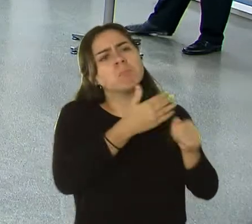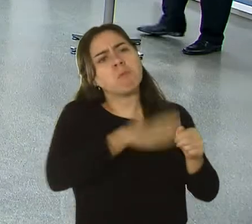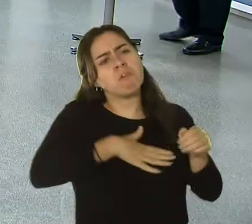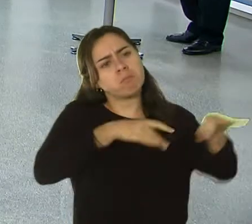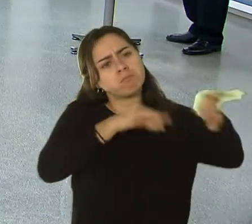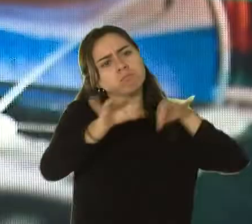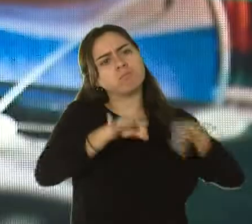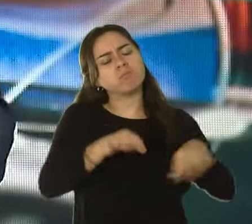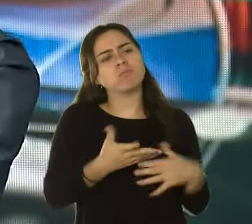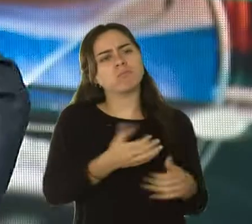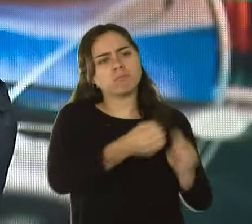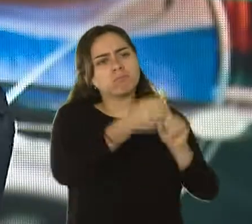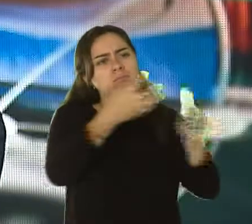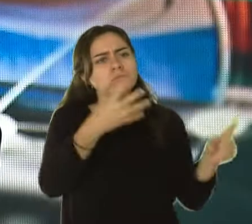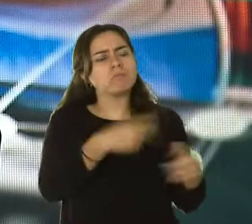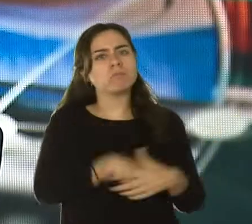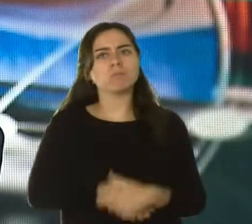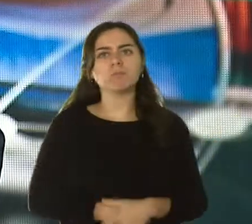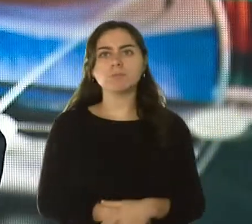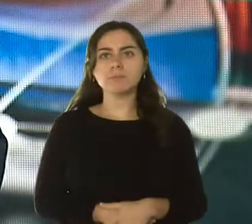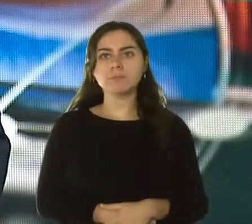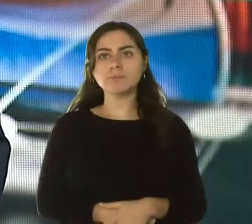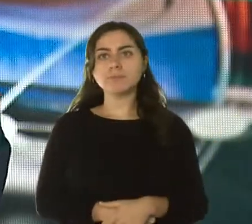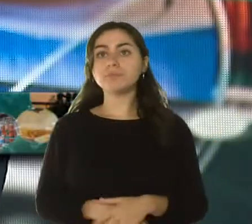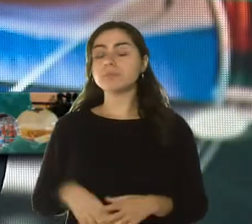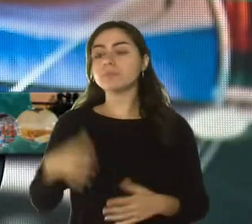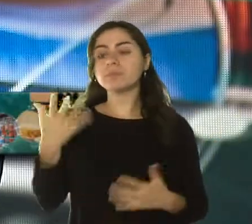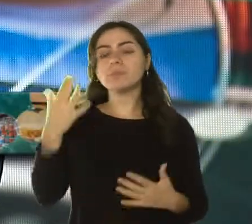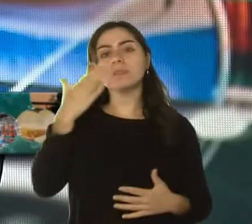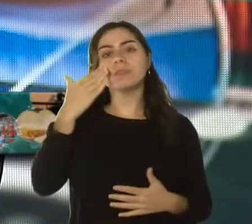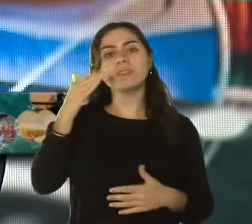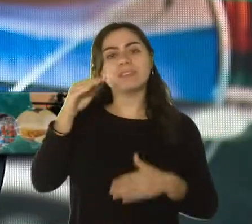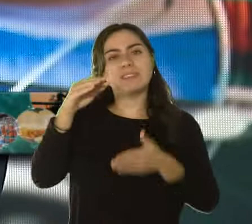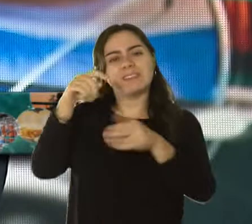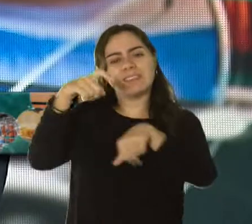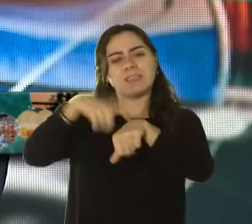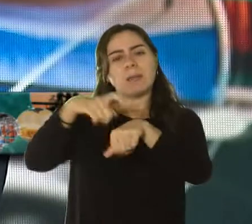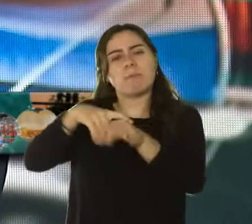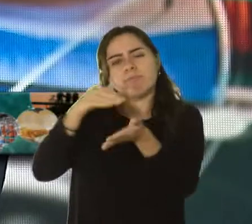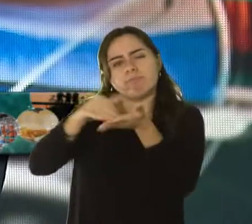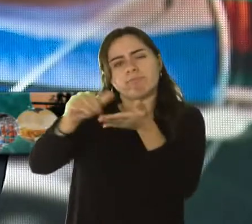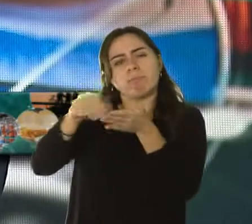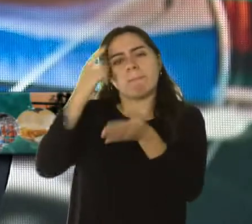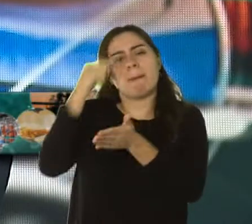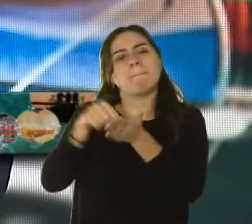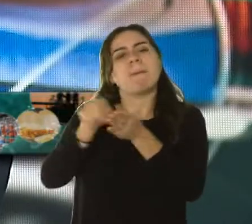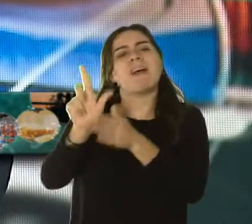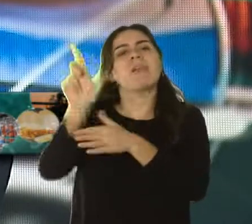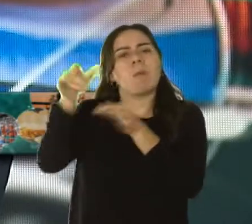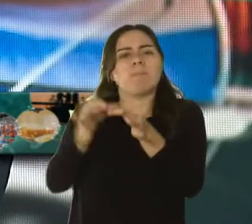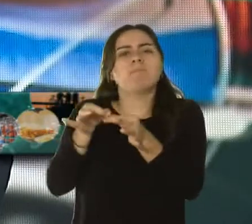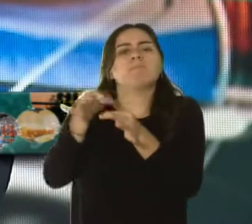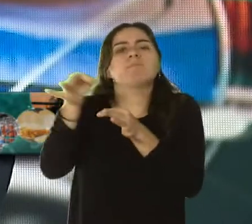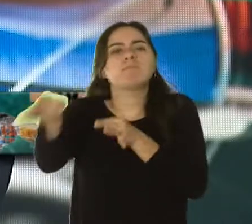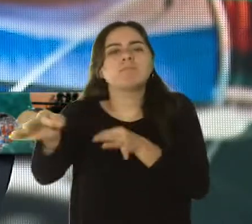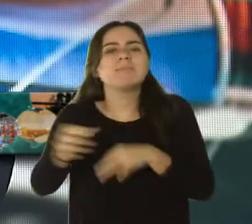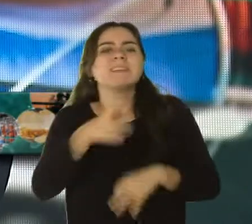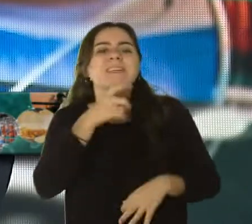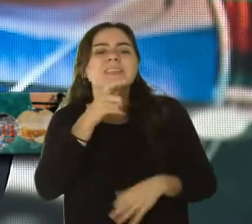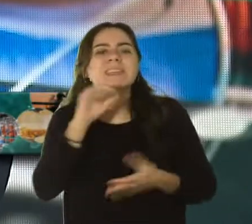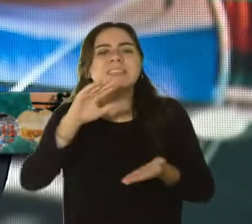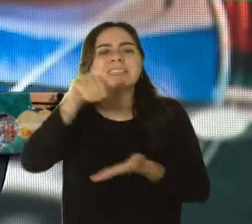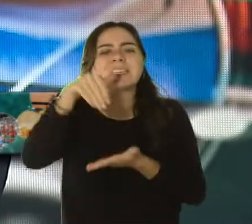particular. Mira, como sabemos, las moratorias originalmente las habían ordenado el Center for